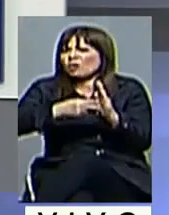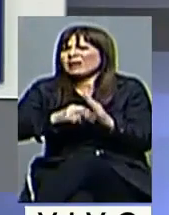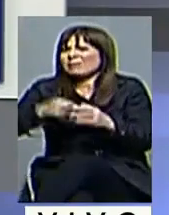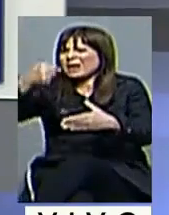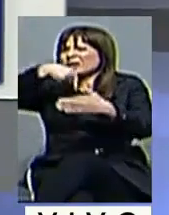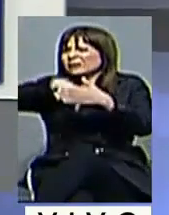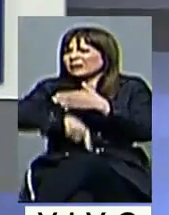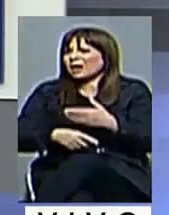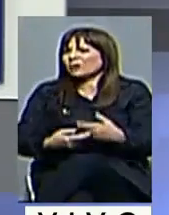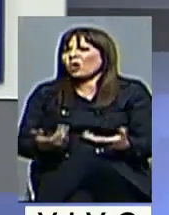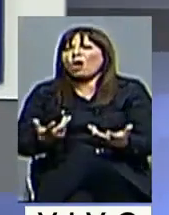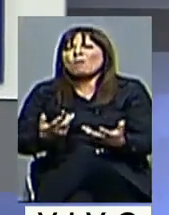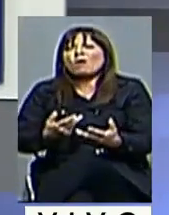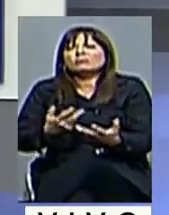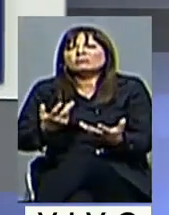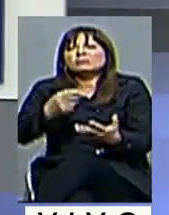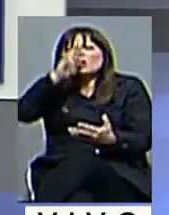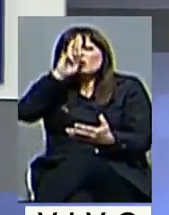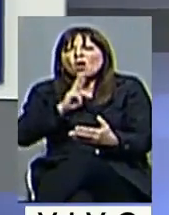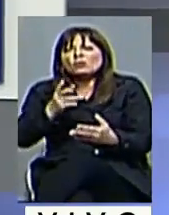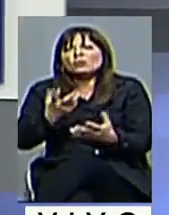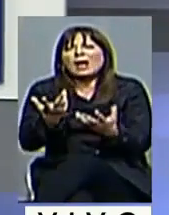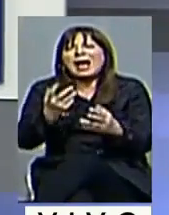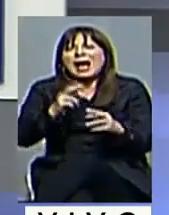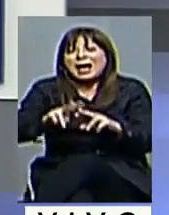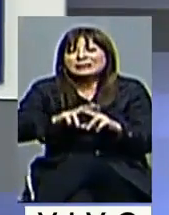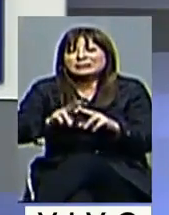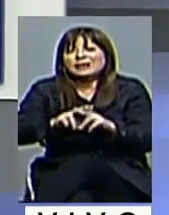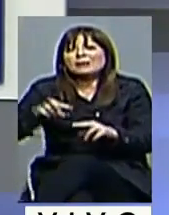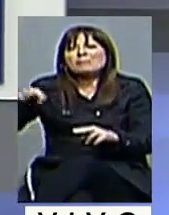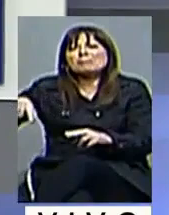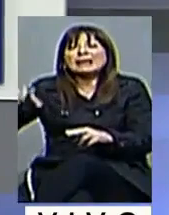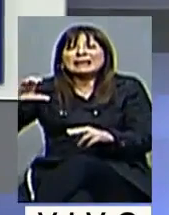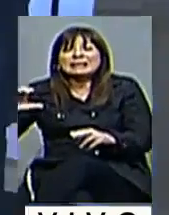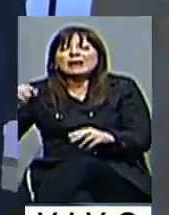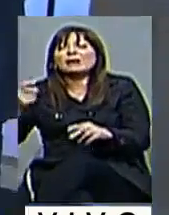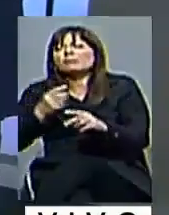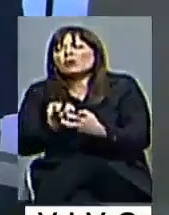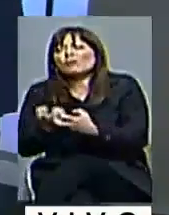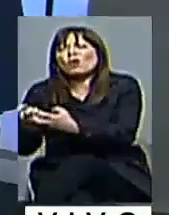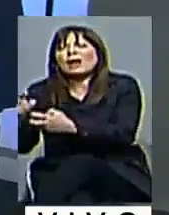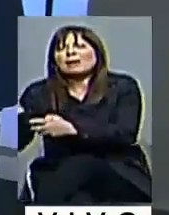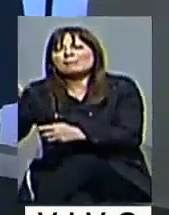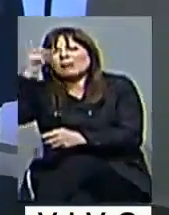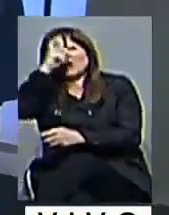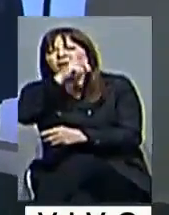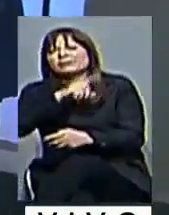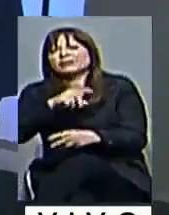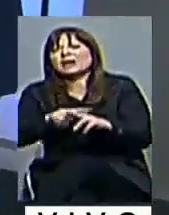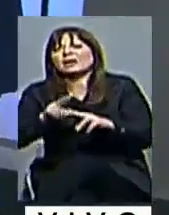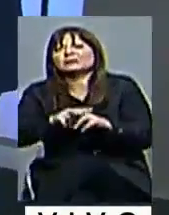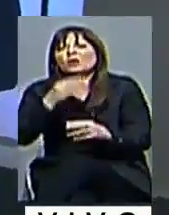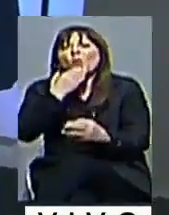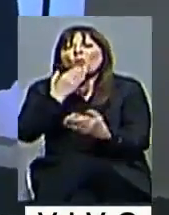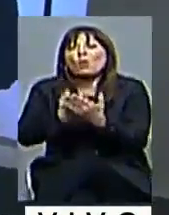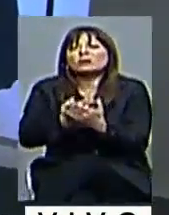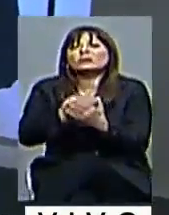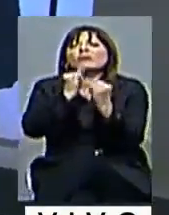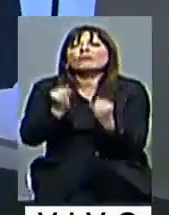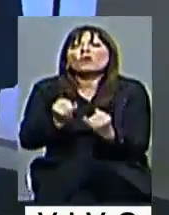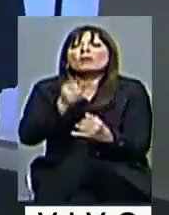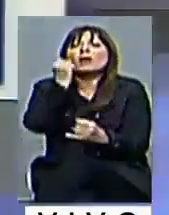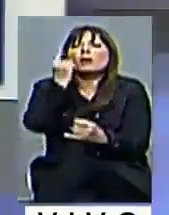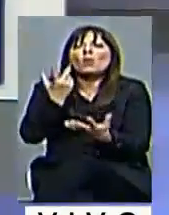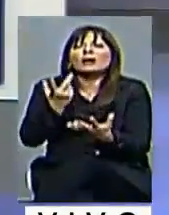Hace que el rol que deba asumir el Partido Comunista, o que pretenda asumir el Partido Comunista, sea aún más difícil de establecer cuándo y de qué manera, porque